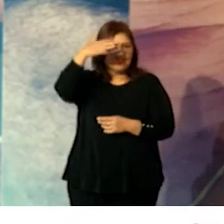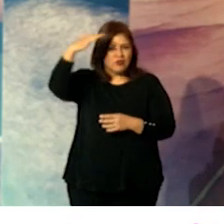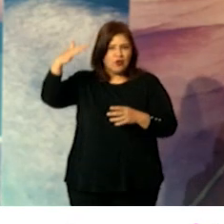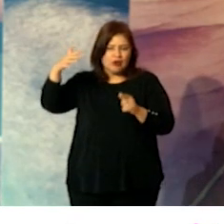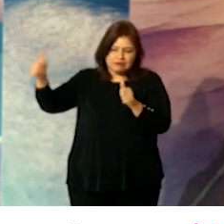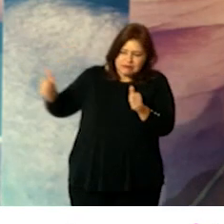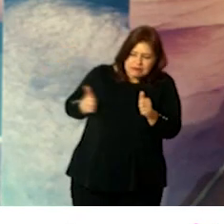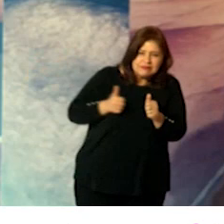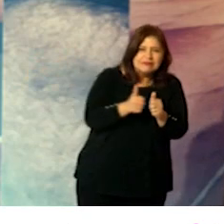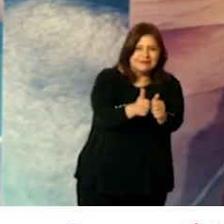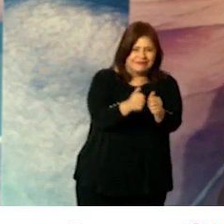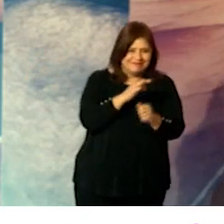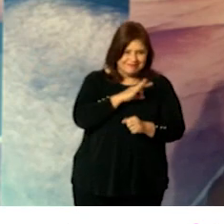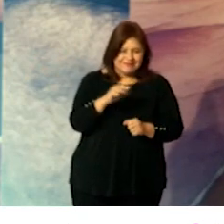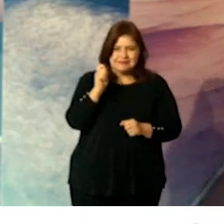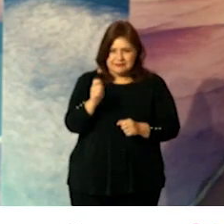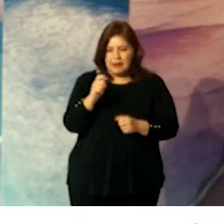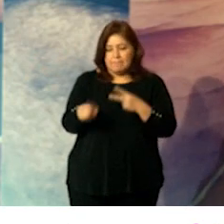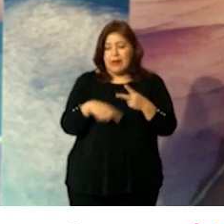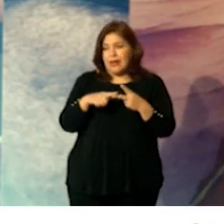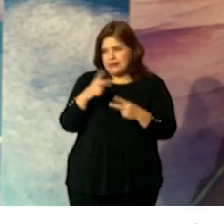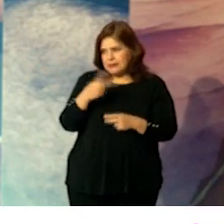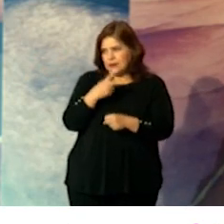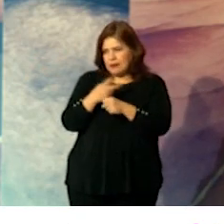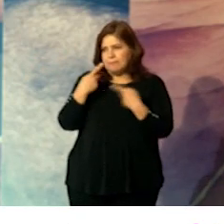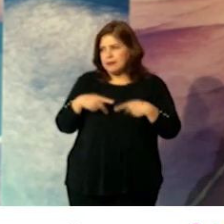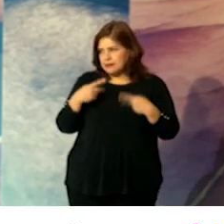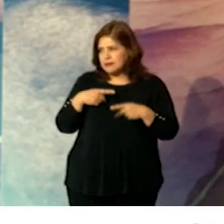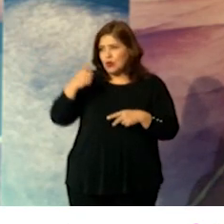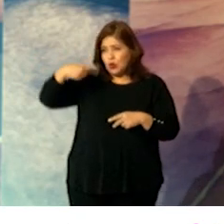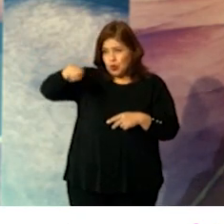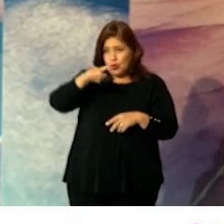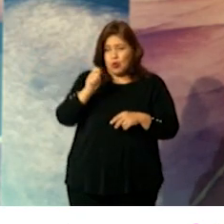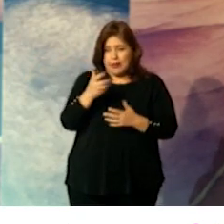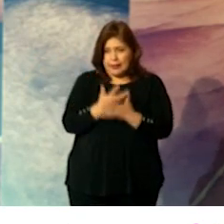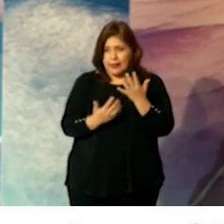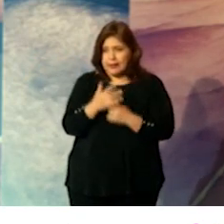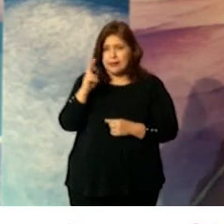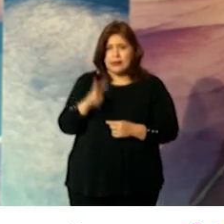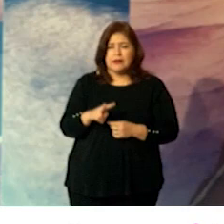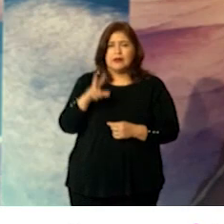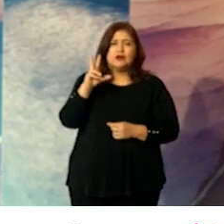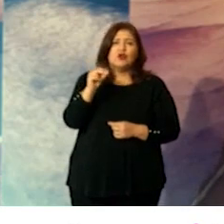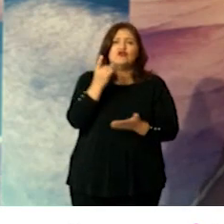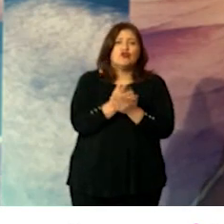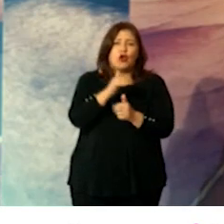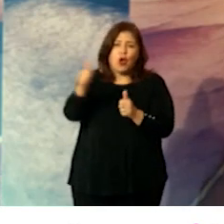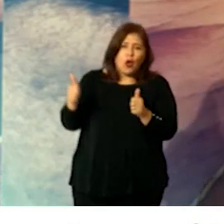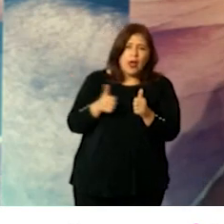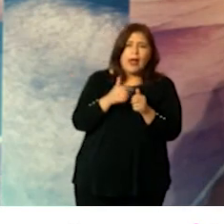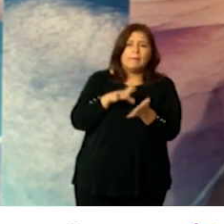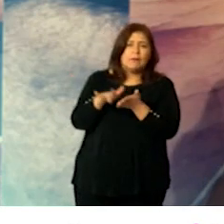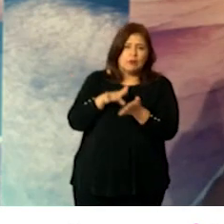ellas. Entonces, para la segunda persona, yo creo que el rol de ustedes nada más no es solo de apoyar,